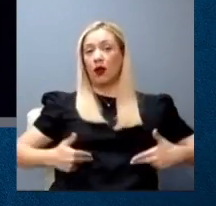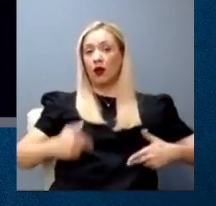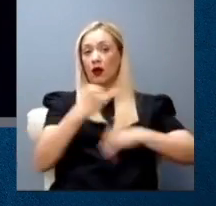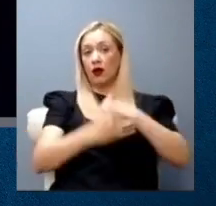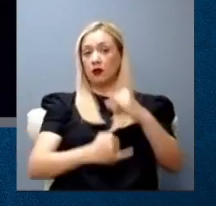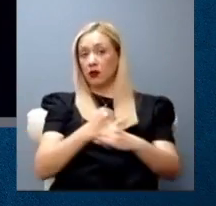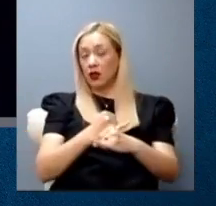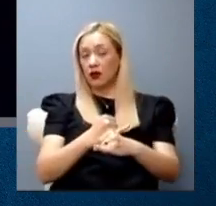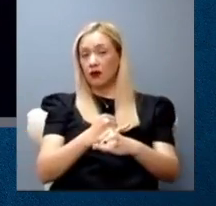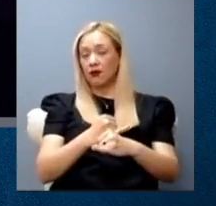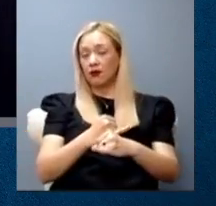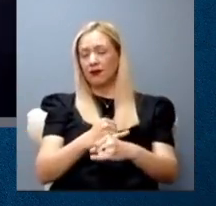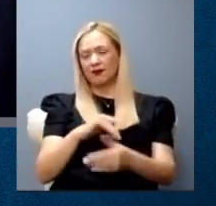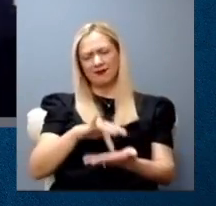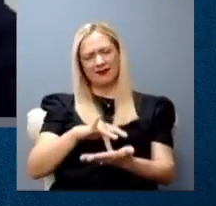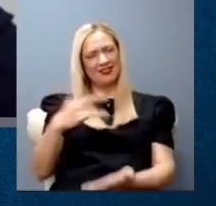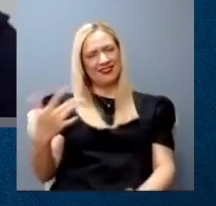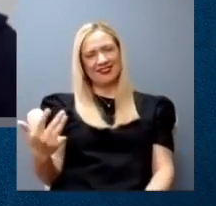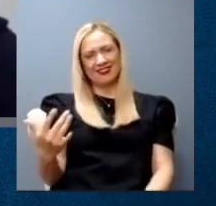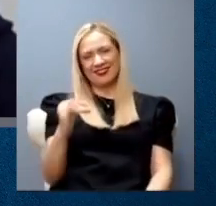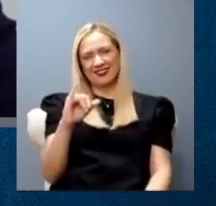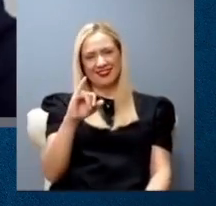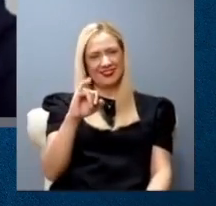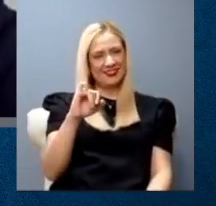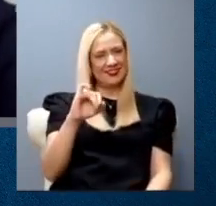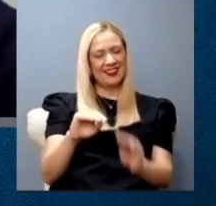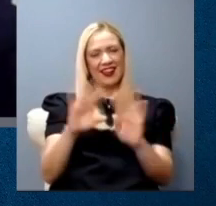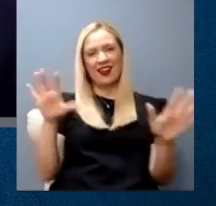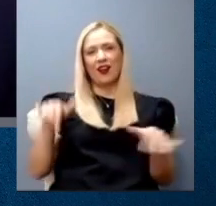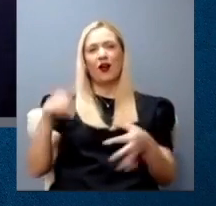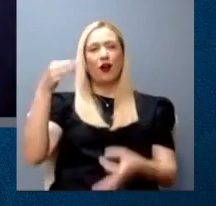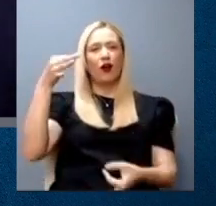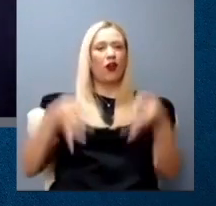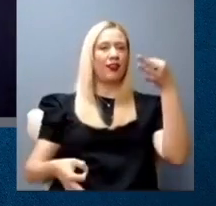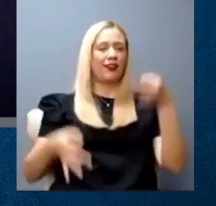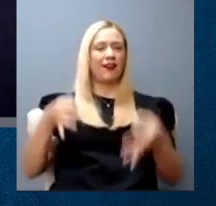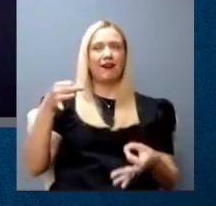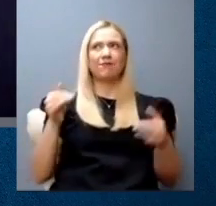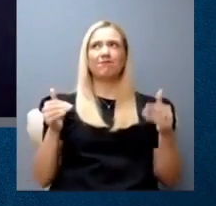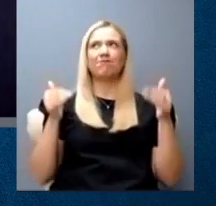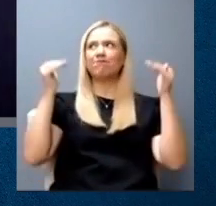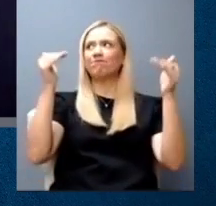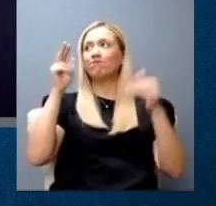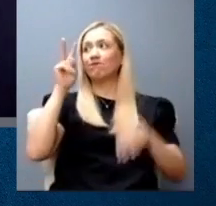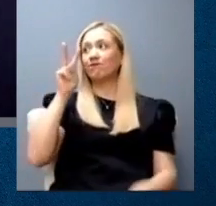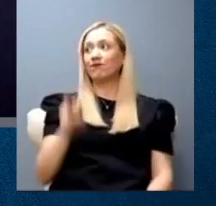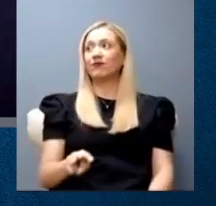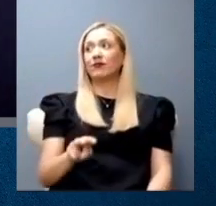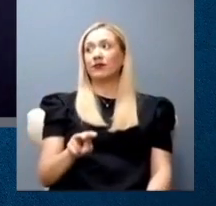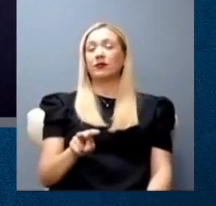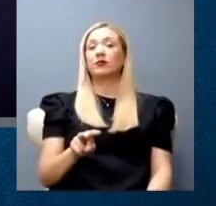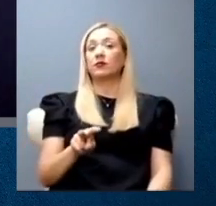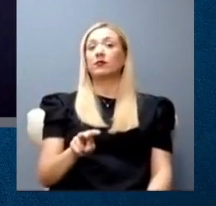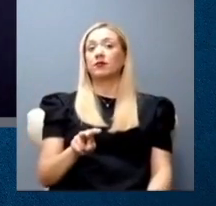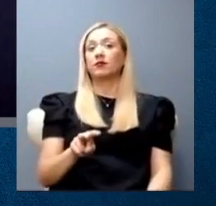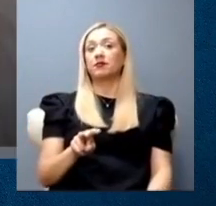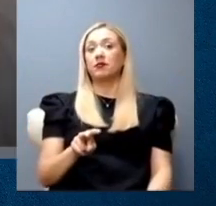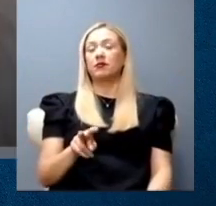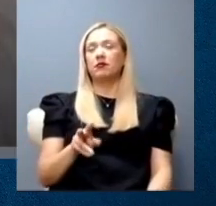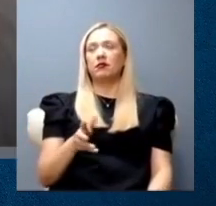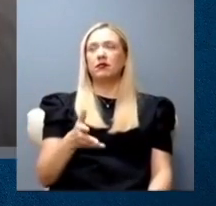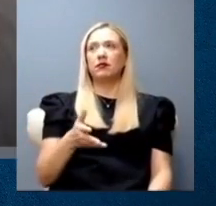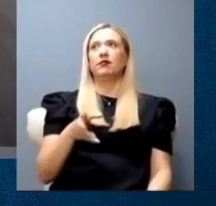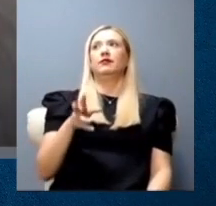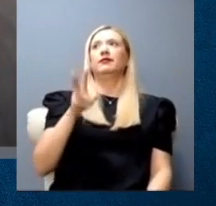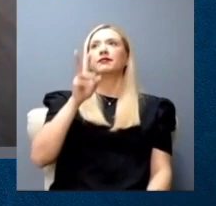Gracias. Sí, desde luego, la Corte pues se ha tenido que presentar ante la cuestión de